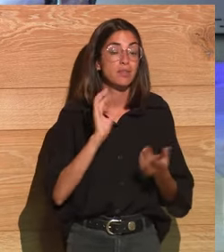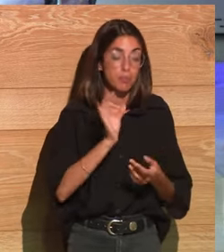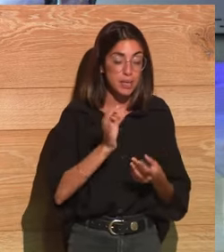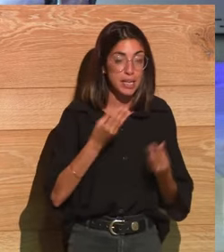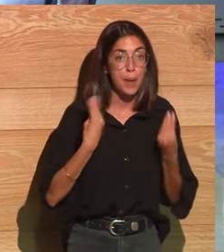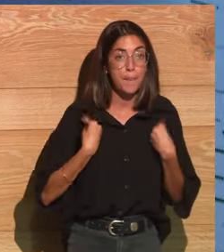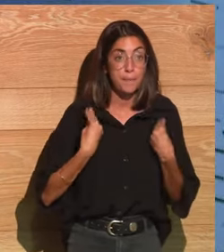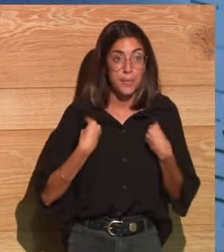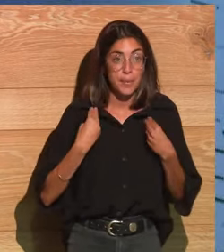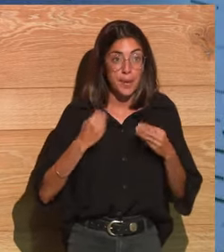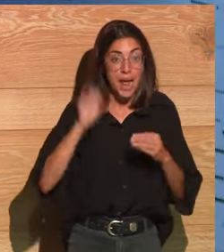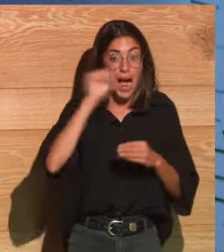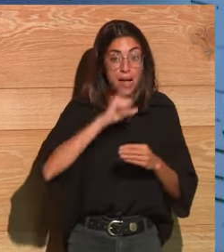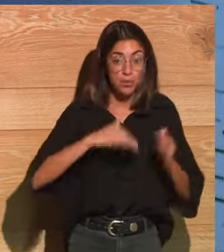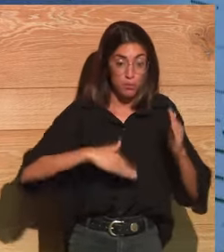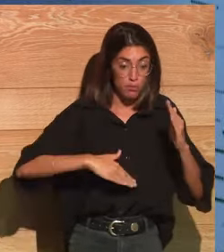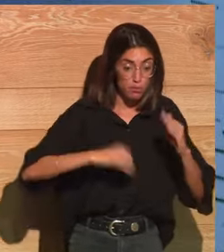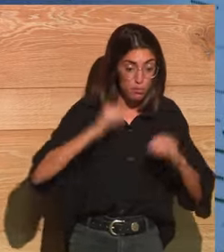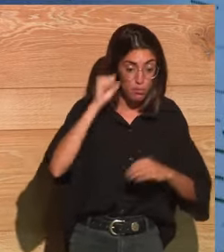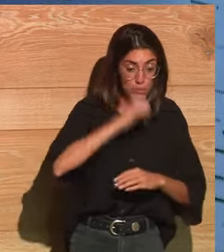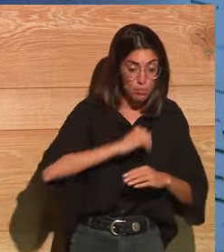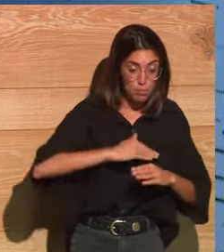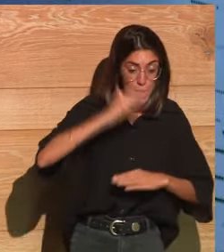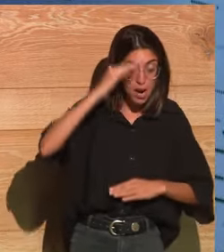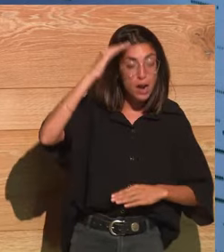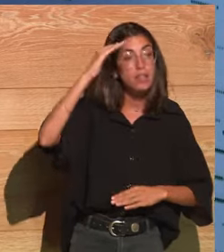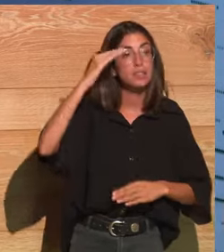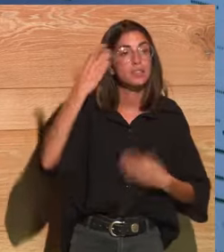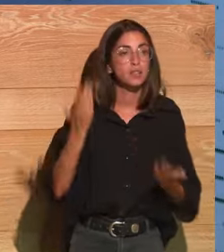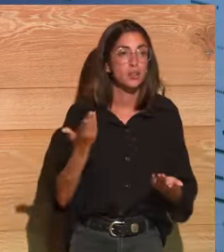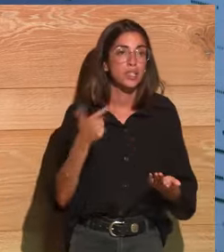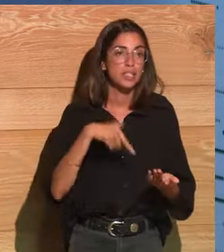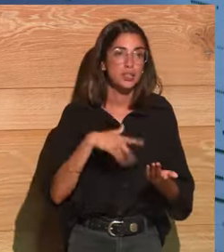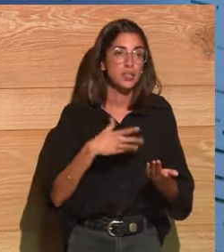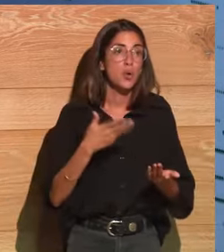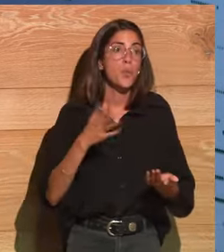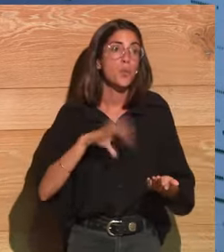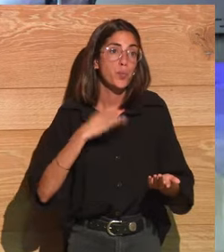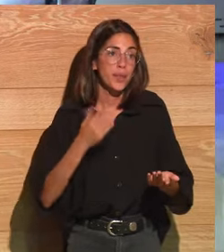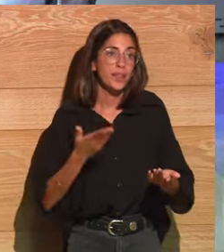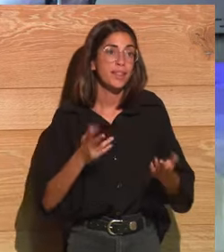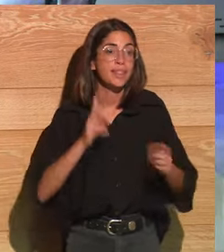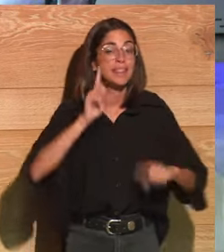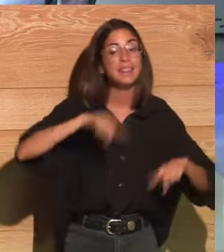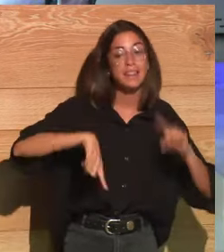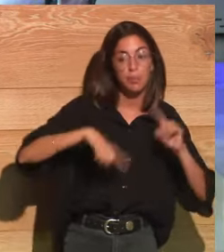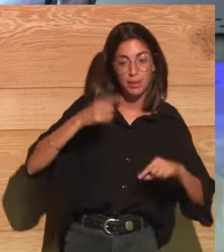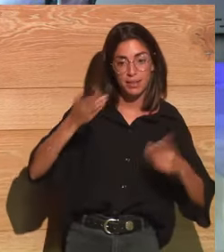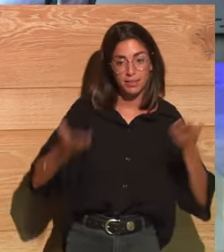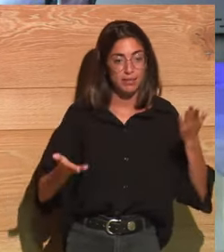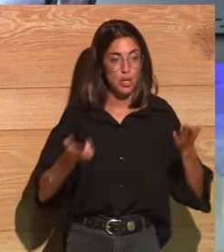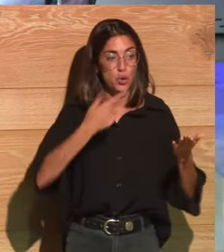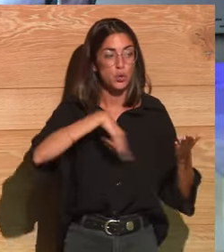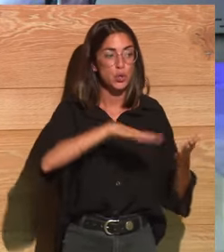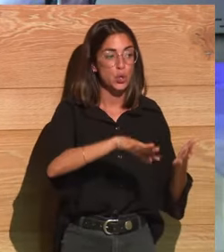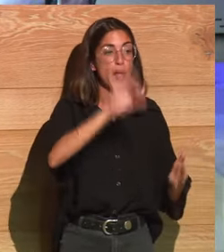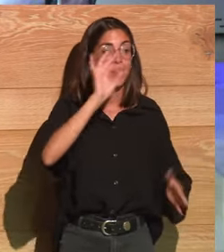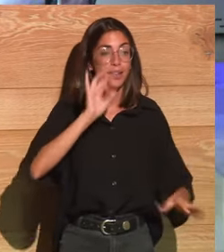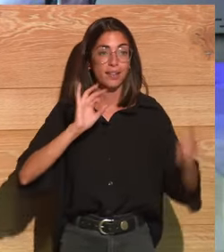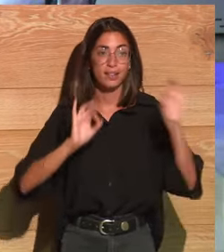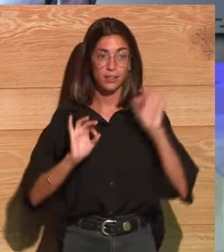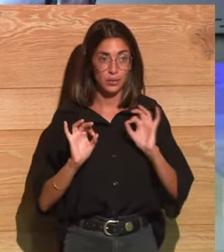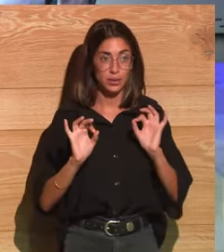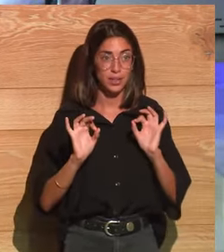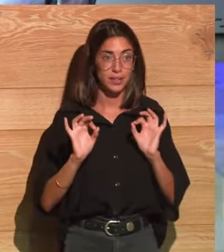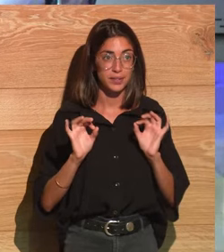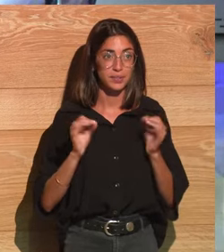la probabilidad de padecer cuadros que en general se asocian a edades avanzadas. Pero bueno, claro, escojamos qué preferimos, que